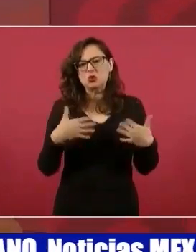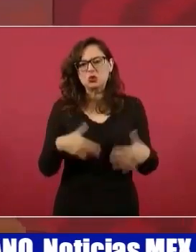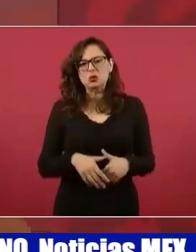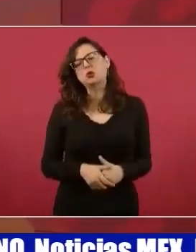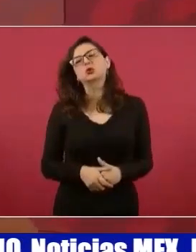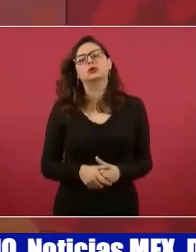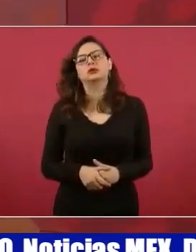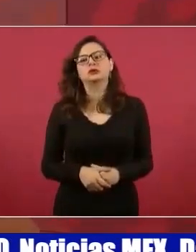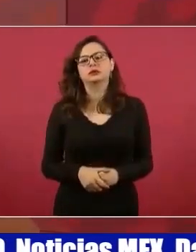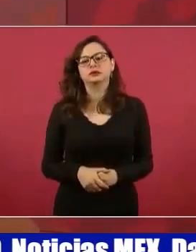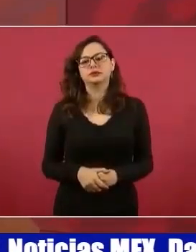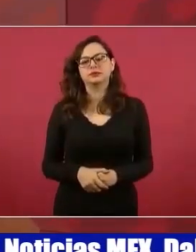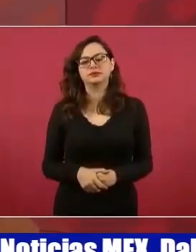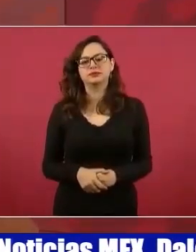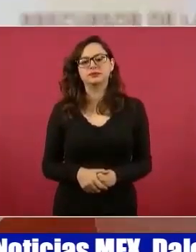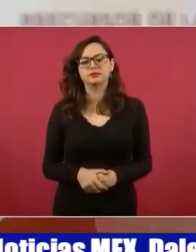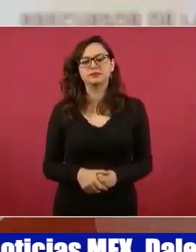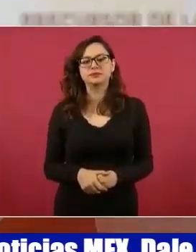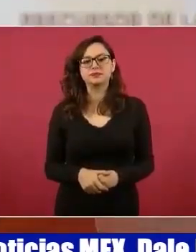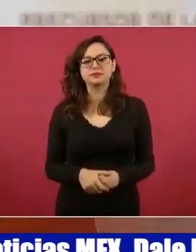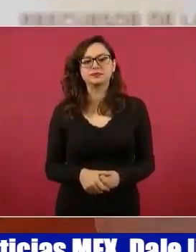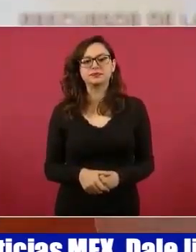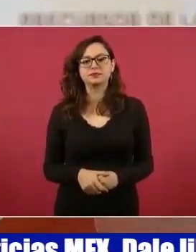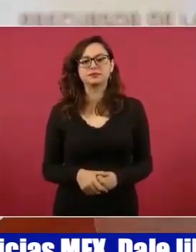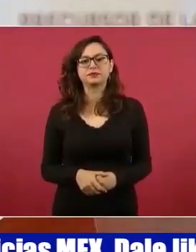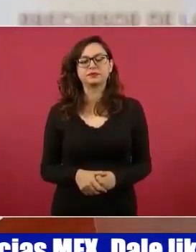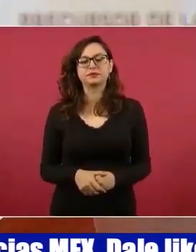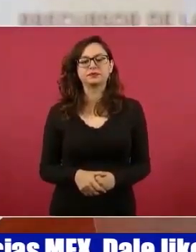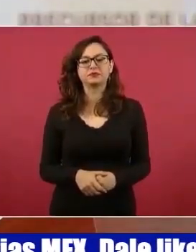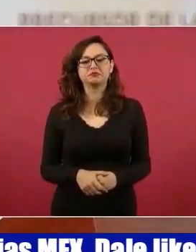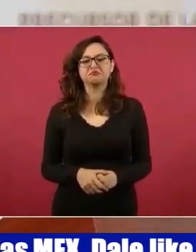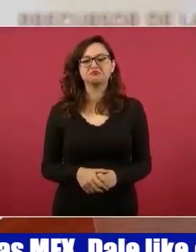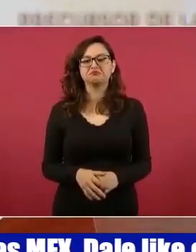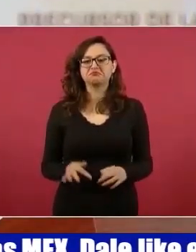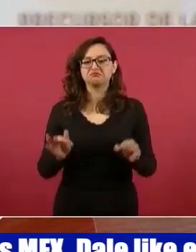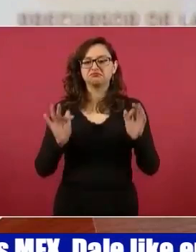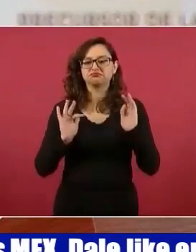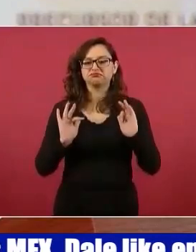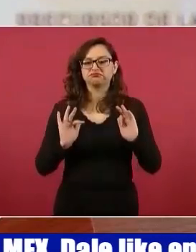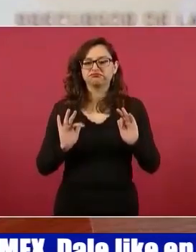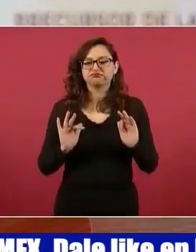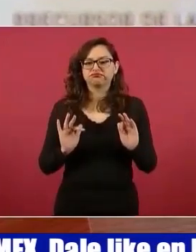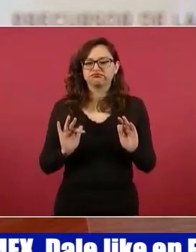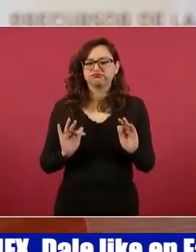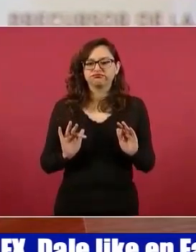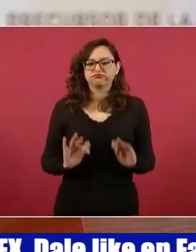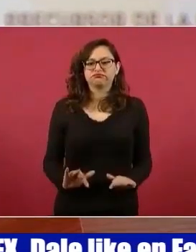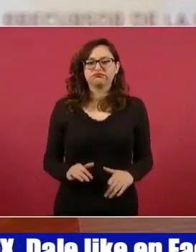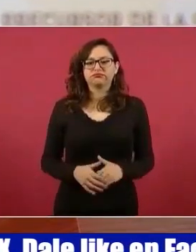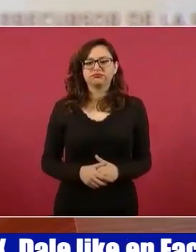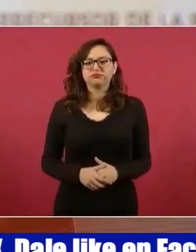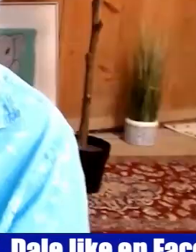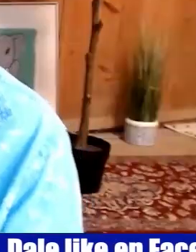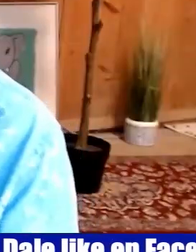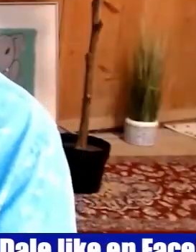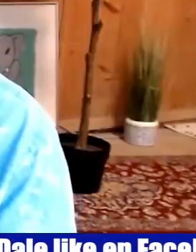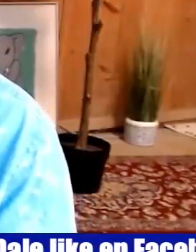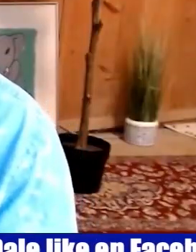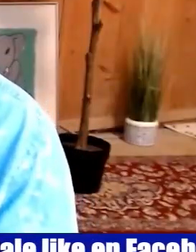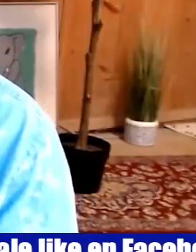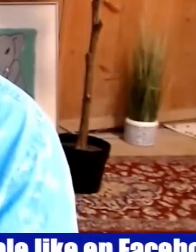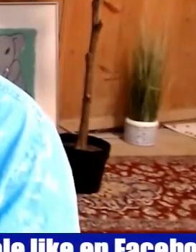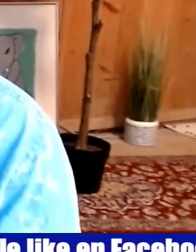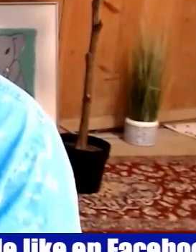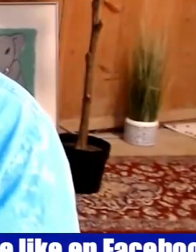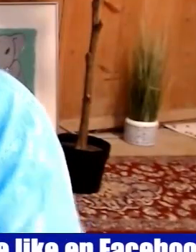de cuando menos 5 años para que se puedan enfrentar las crisis que afectan a los pueblos del mundo. Y a mí me pareció esto